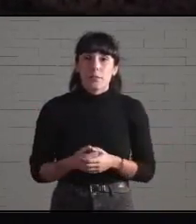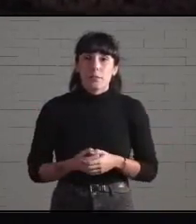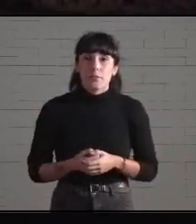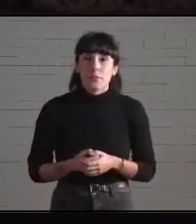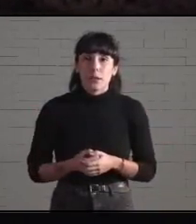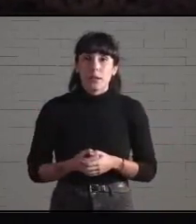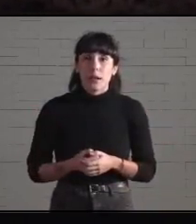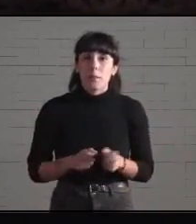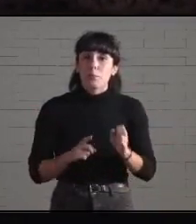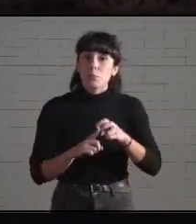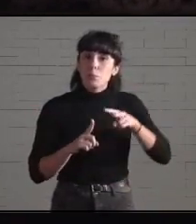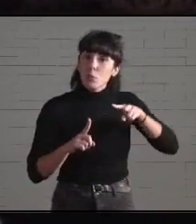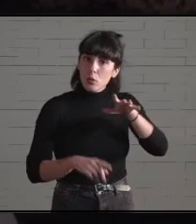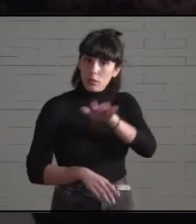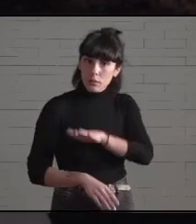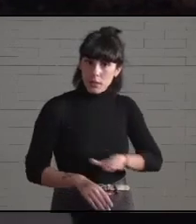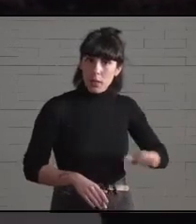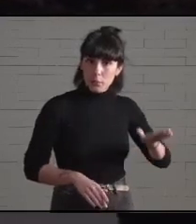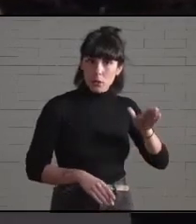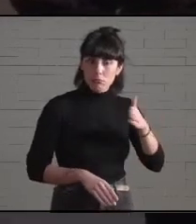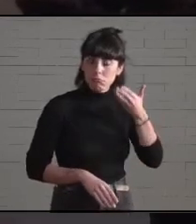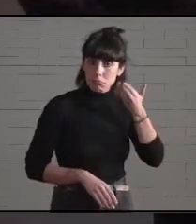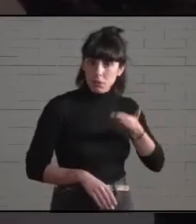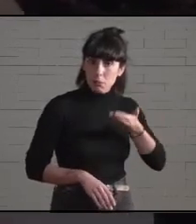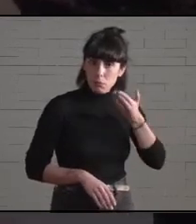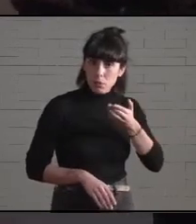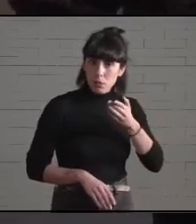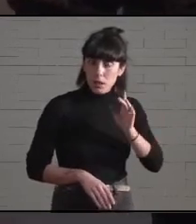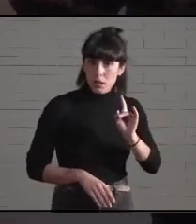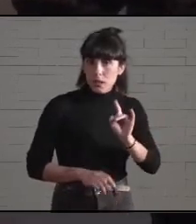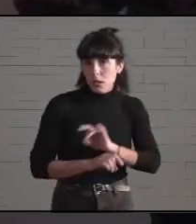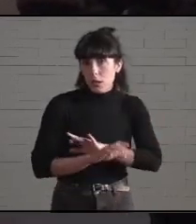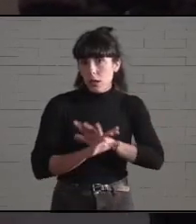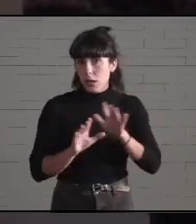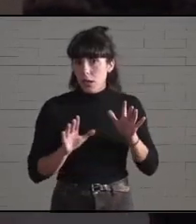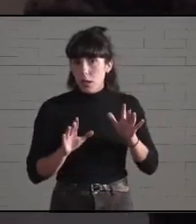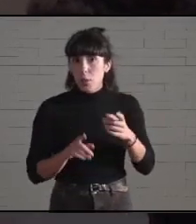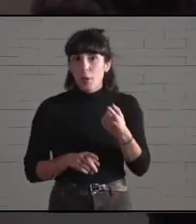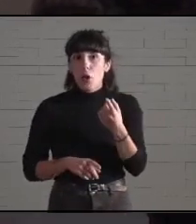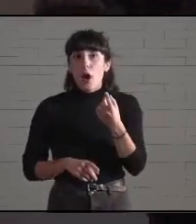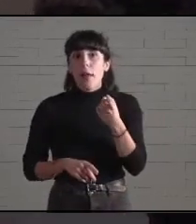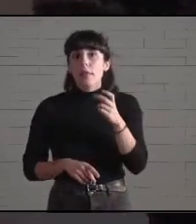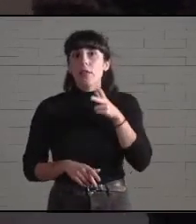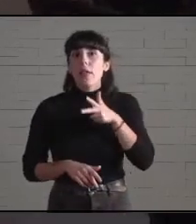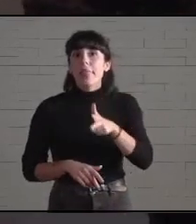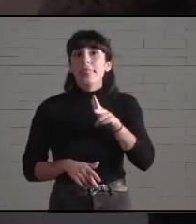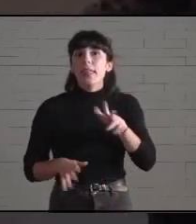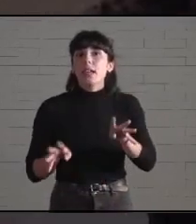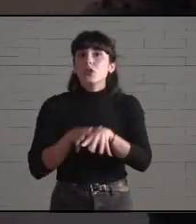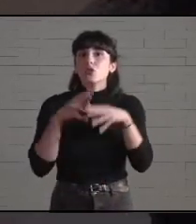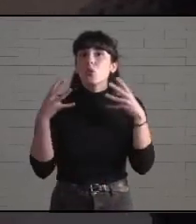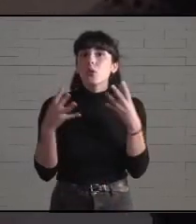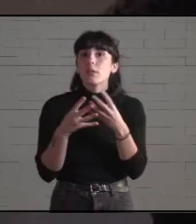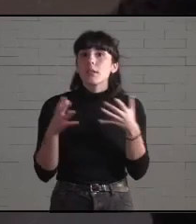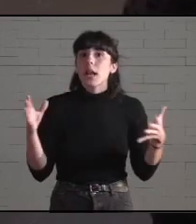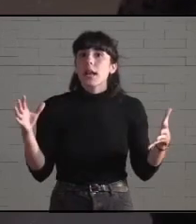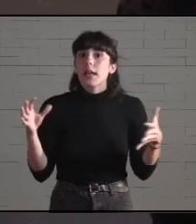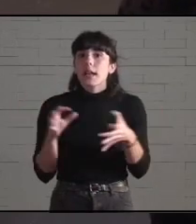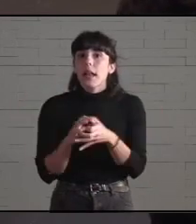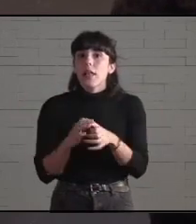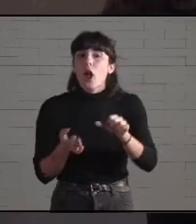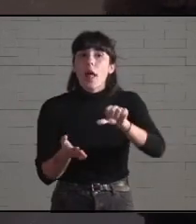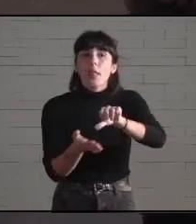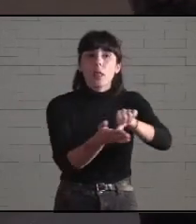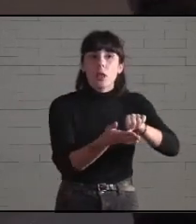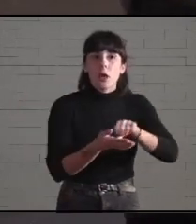La perspectiva del menor pues sería, claro, pasar a derechos universales ligados a la ciudadanía como país,